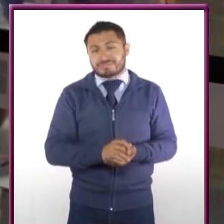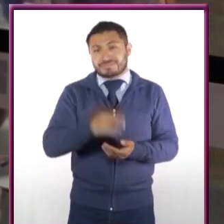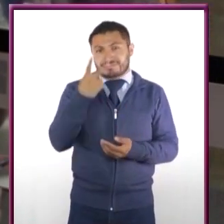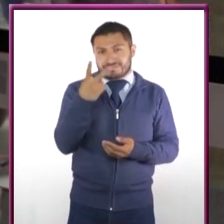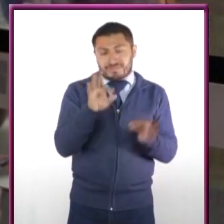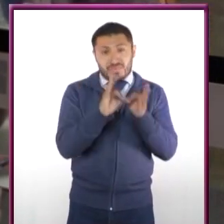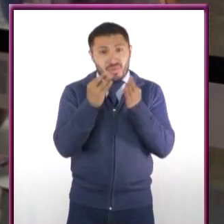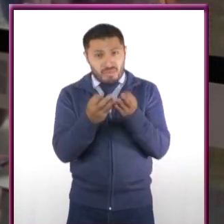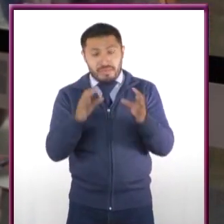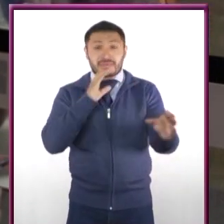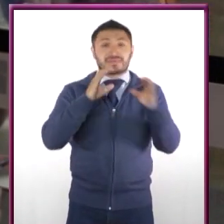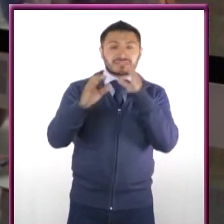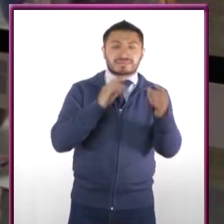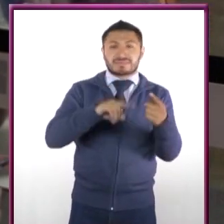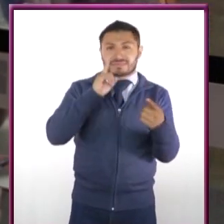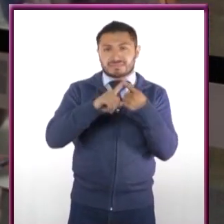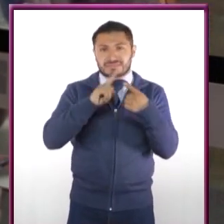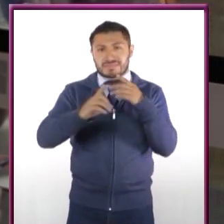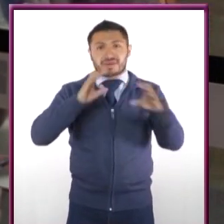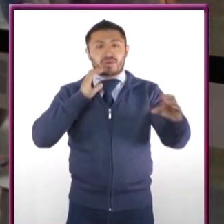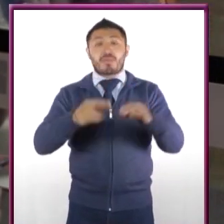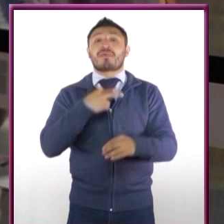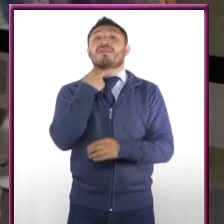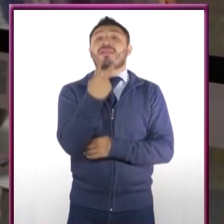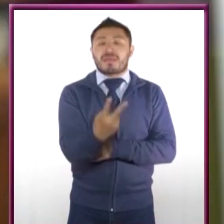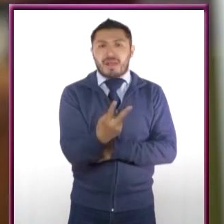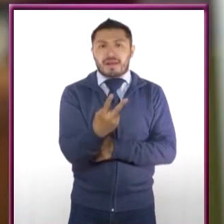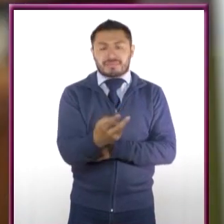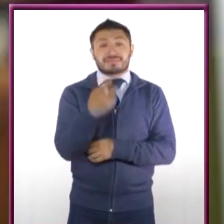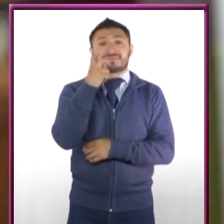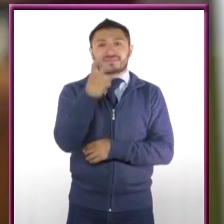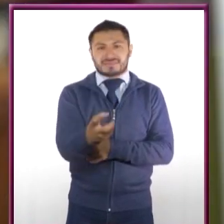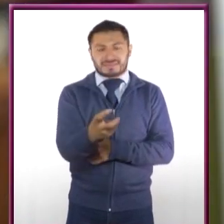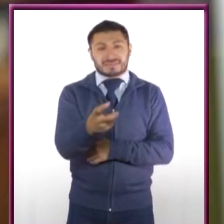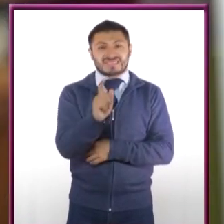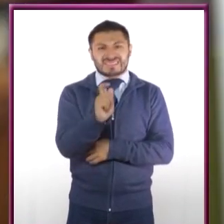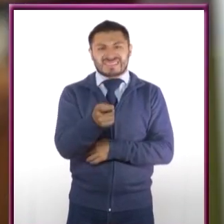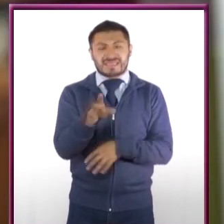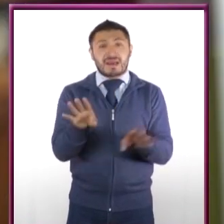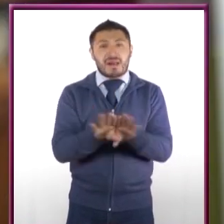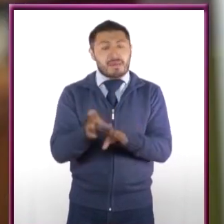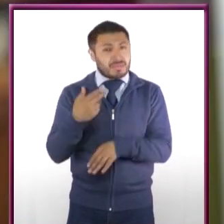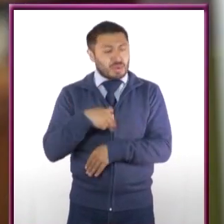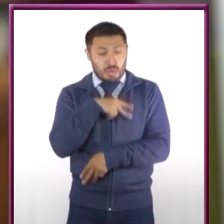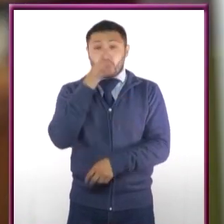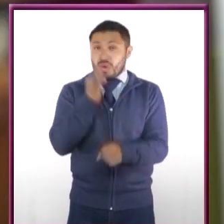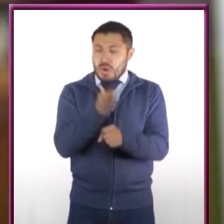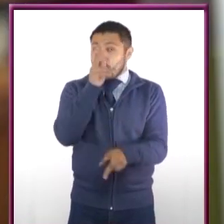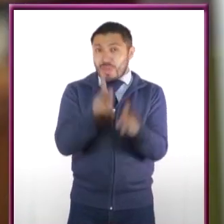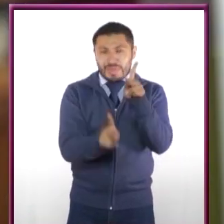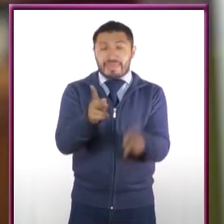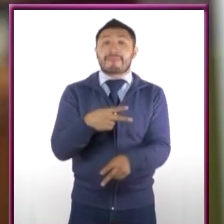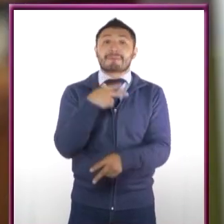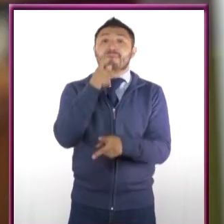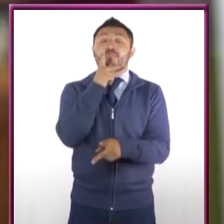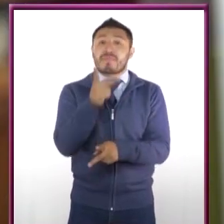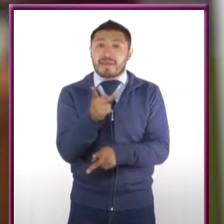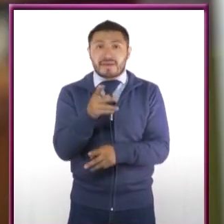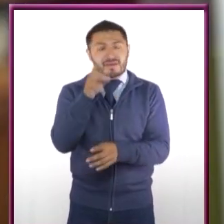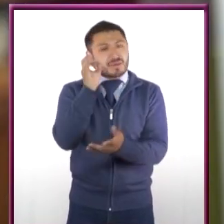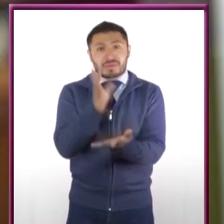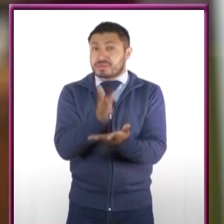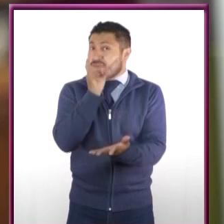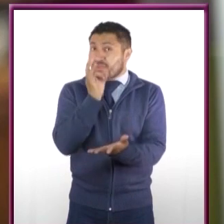hay dos tipos de comunicación. Hay una comunicación que es verbal y que es como, por ejemplo, la que estamos teniendo ahorita, que son